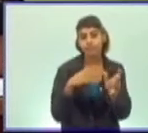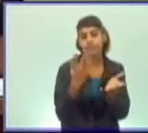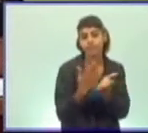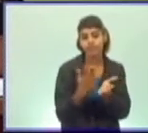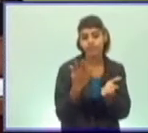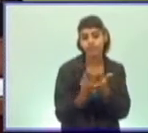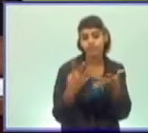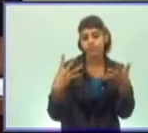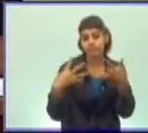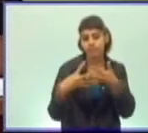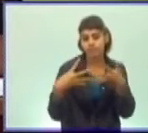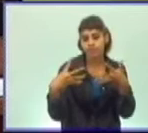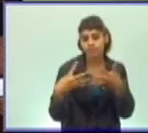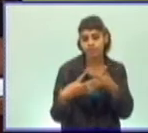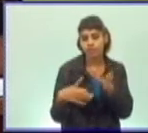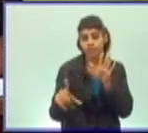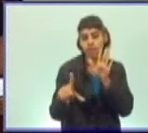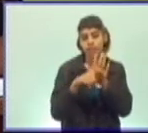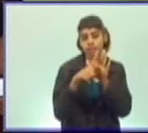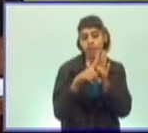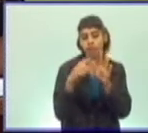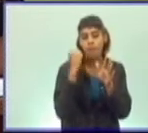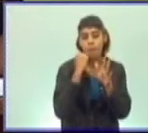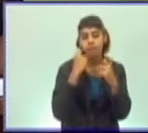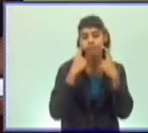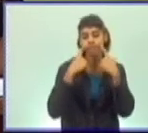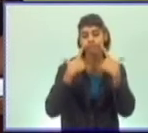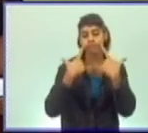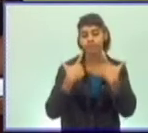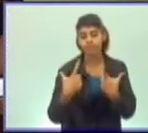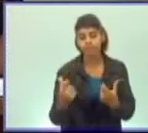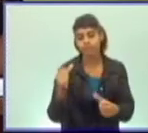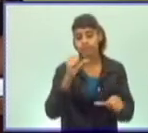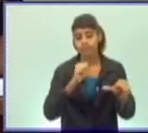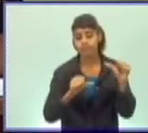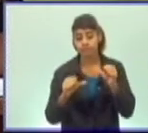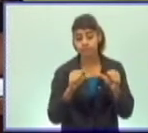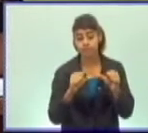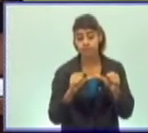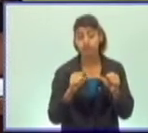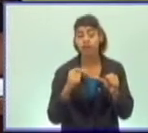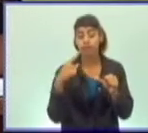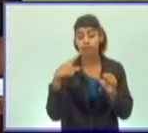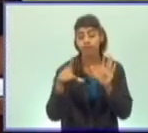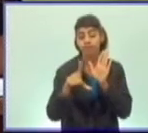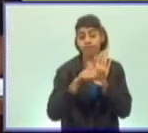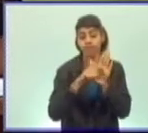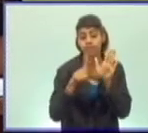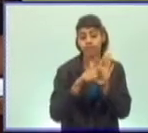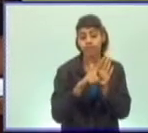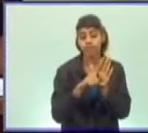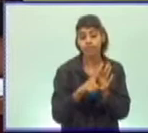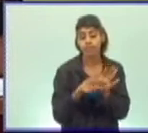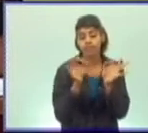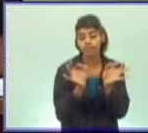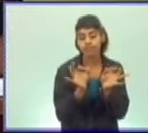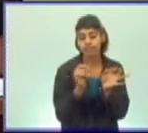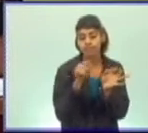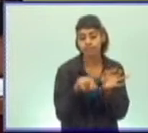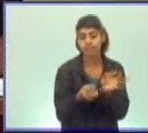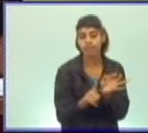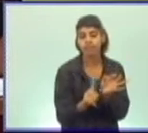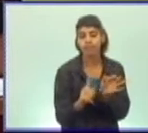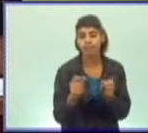relacionados con la ley más importante de la química y una de las leyes más significativas de la naturaleza, la